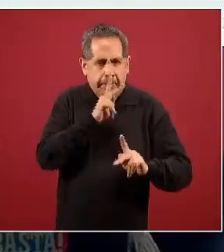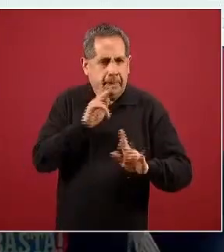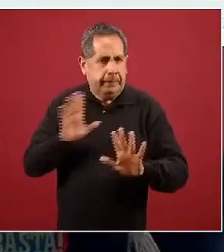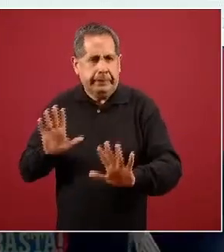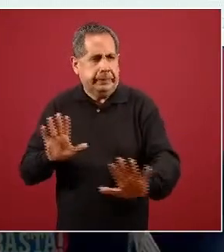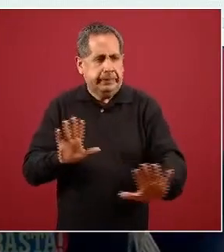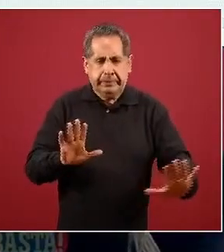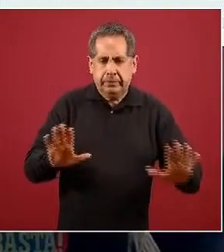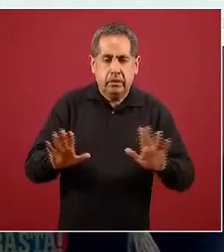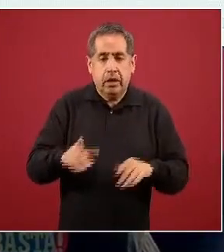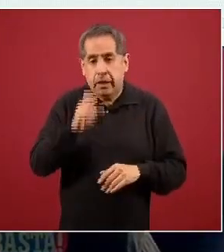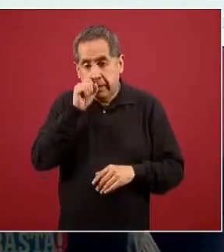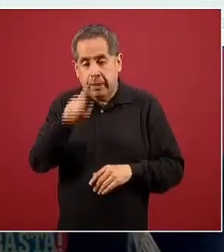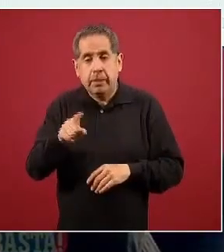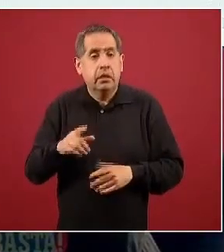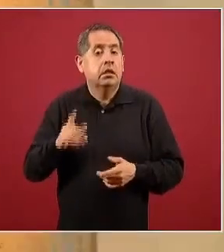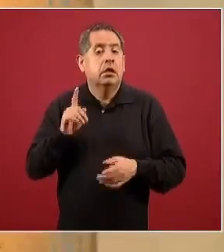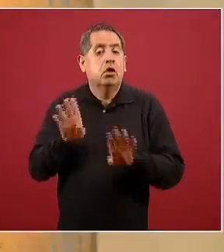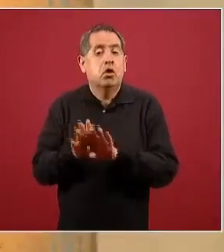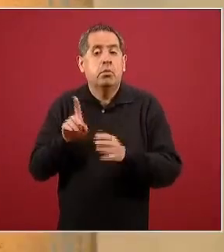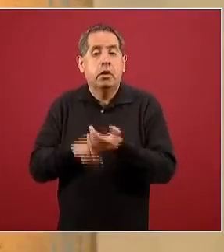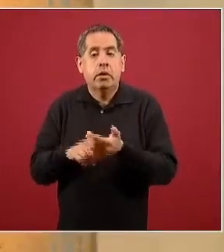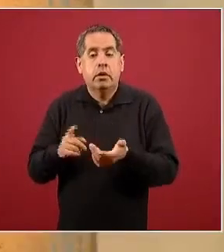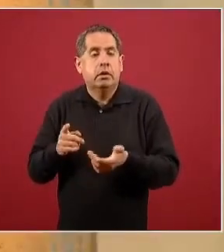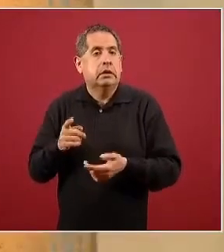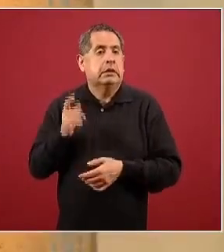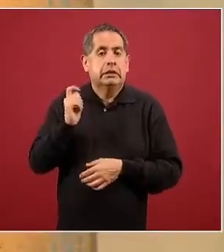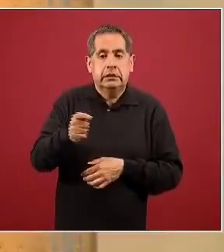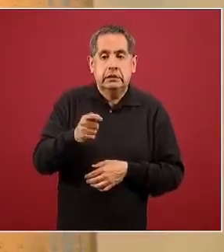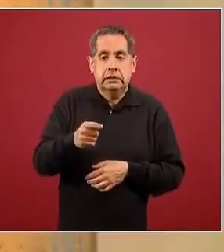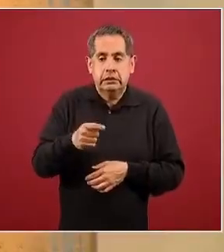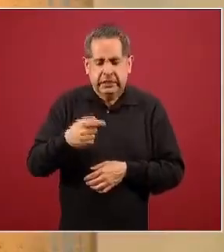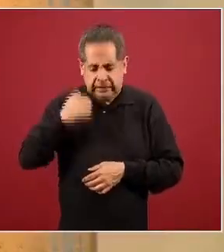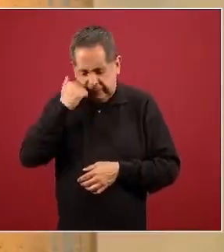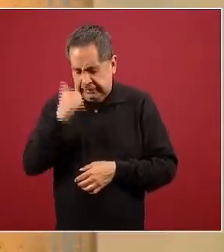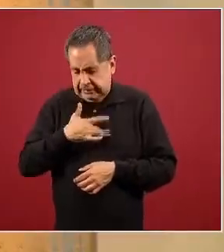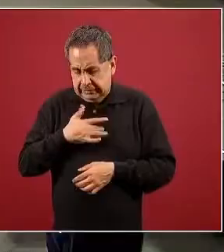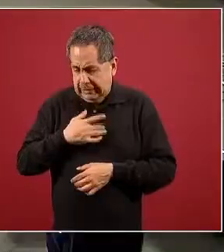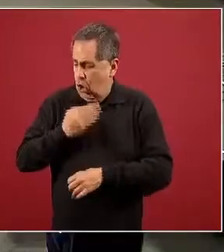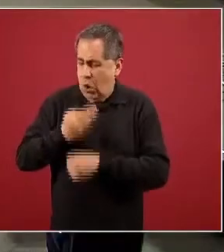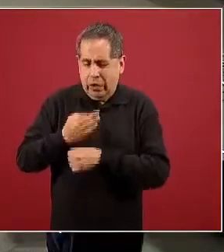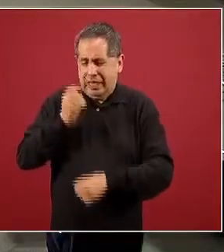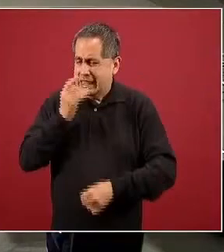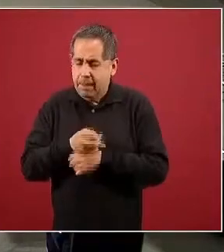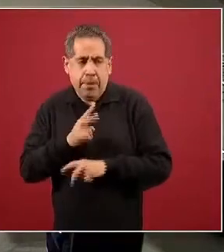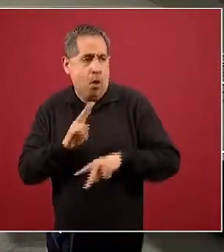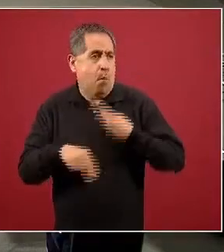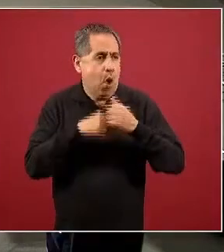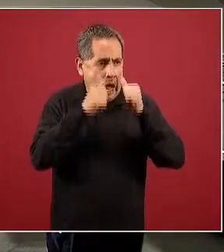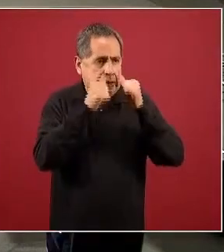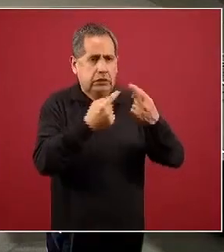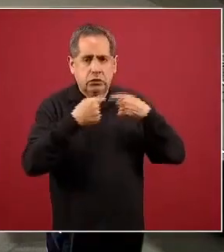cabo llegando también a tiempo a una atención a la salud.